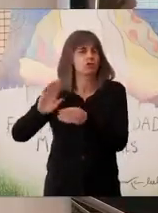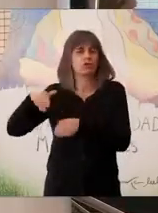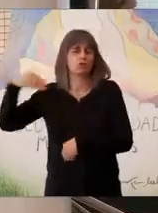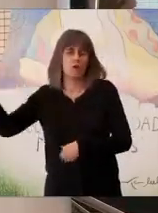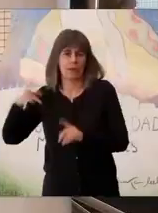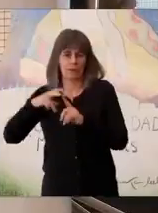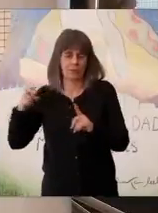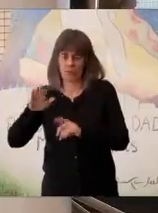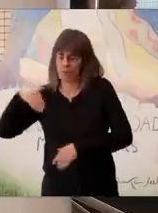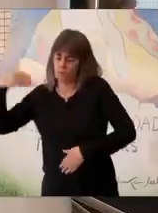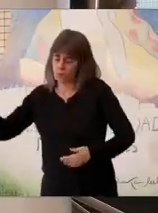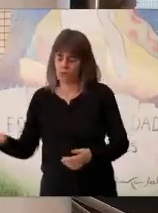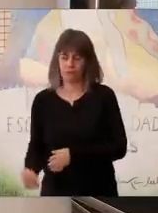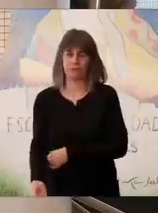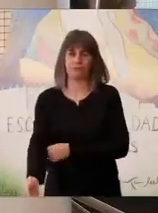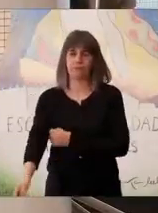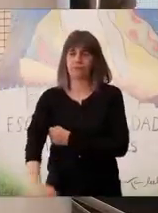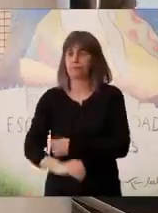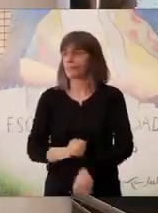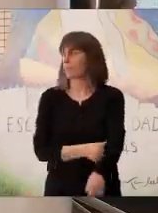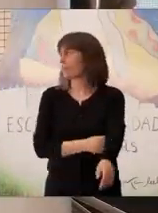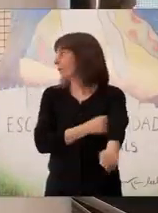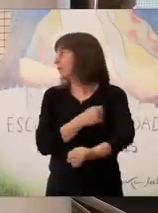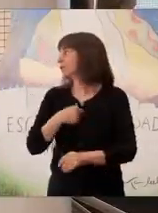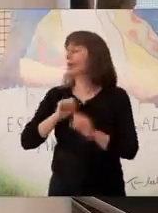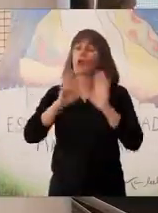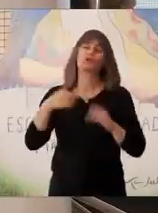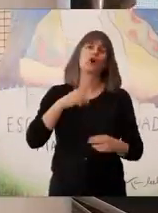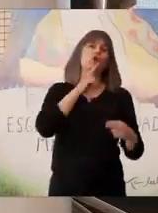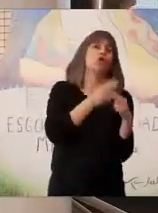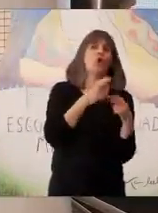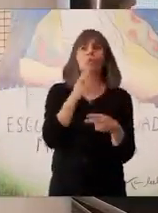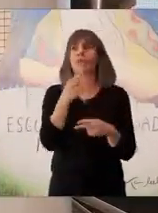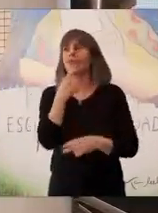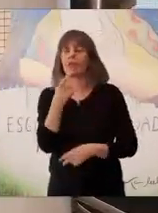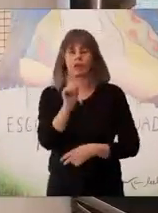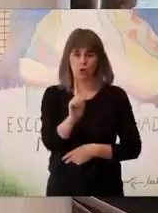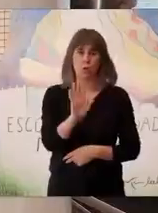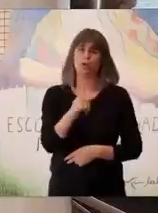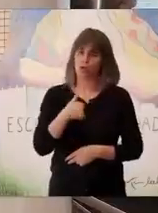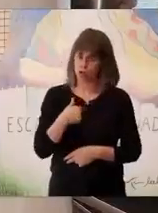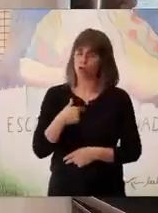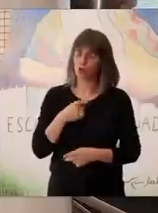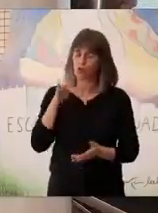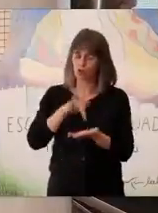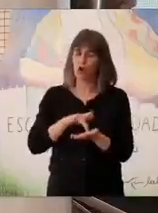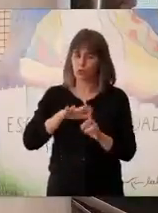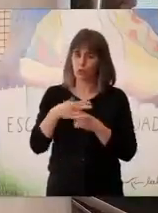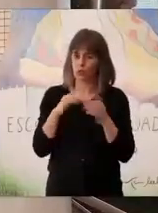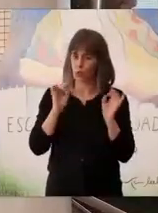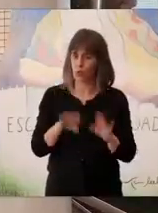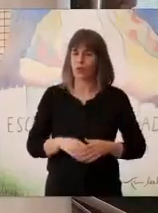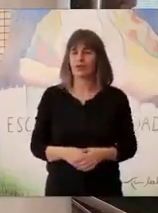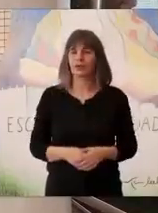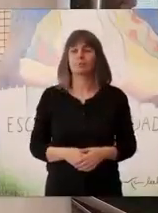perspectivas. De manera que, obviamente, no voy a poner nombres ni apellidos, pero también me he encontrado en situaciones así. Supongo que